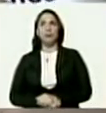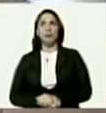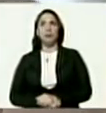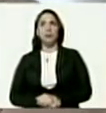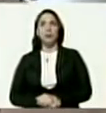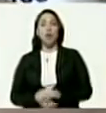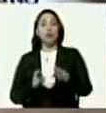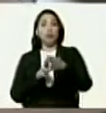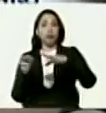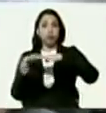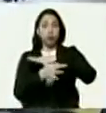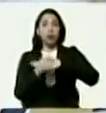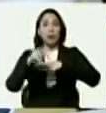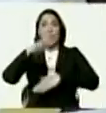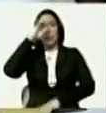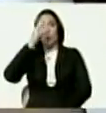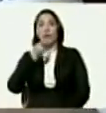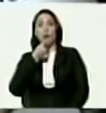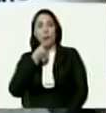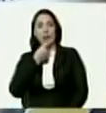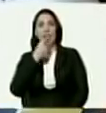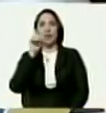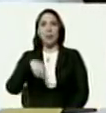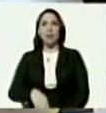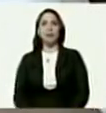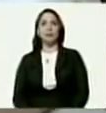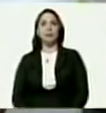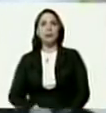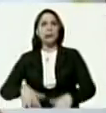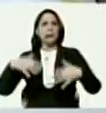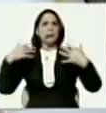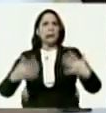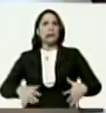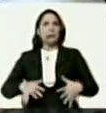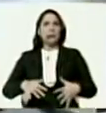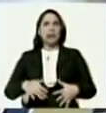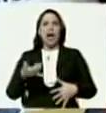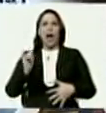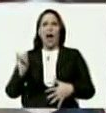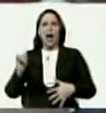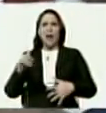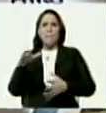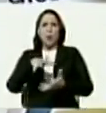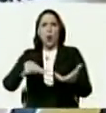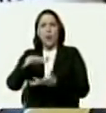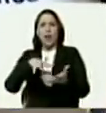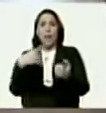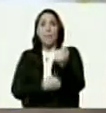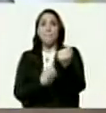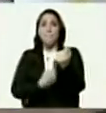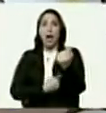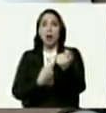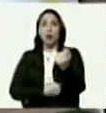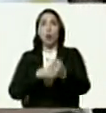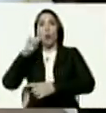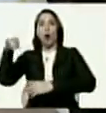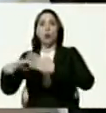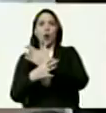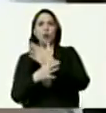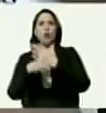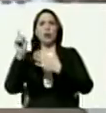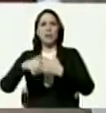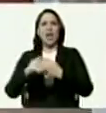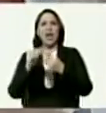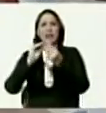República Dominicana, y el tremendo guiso donde está metido el hermano de Juan Guaidó, el señor Gustavo Guaidó, la